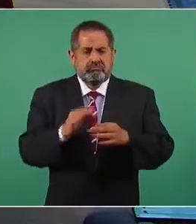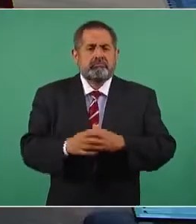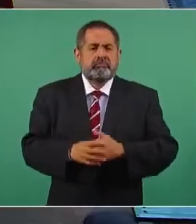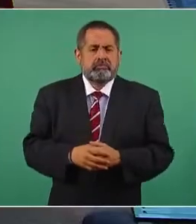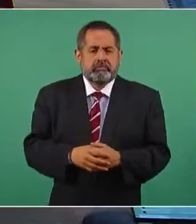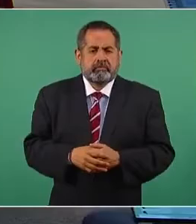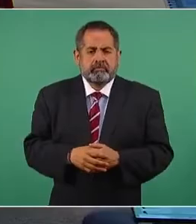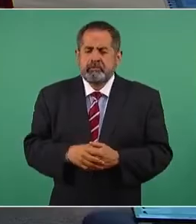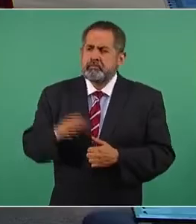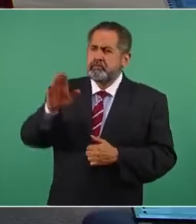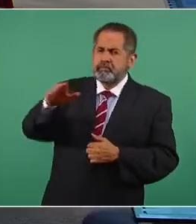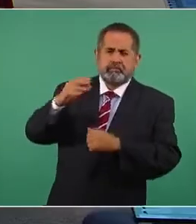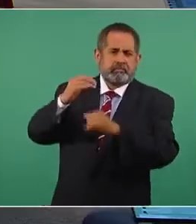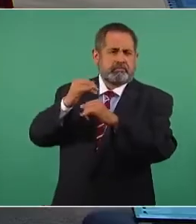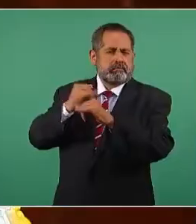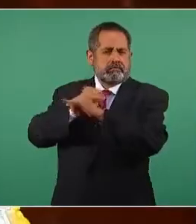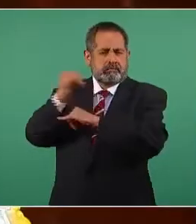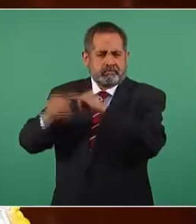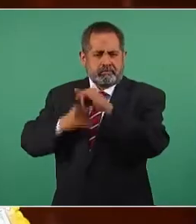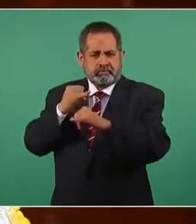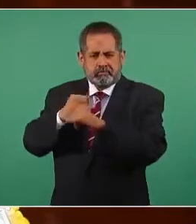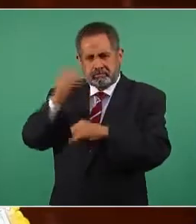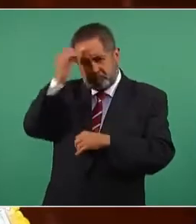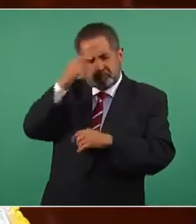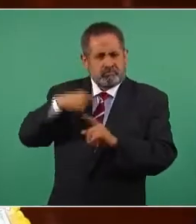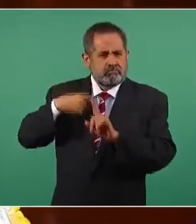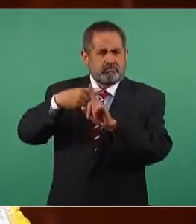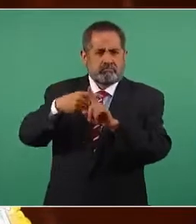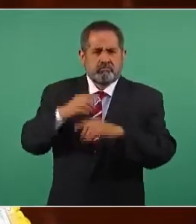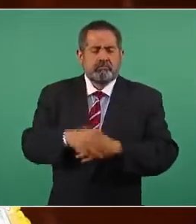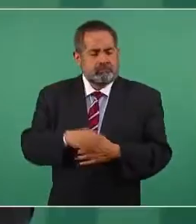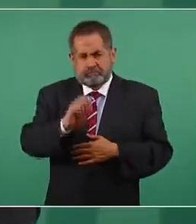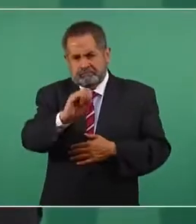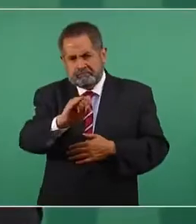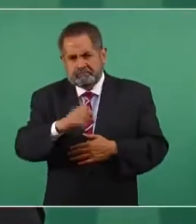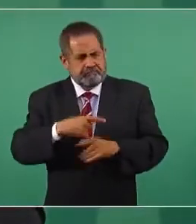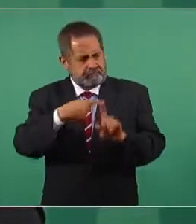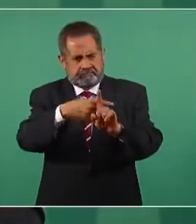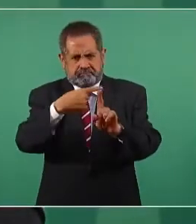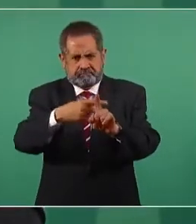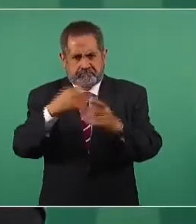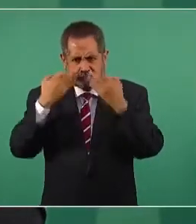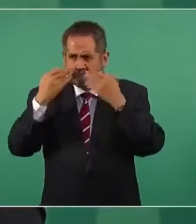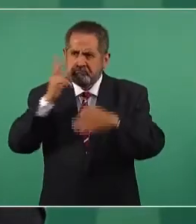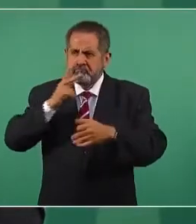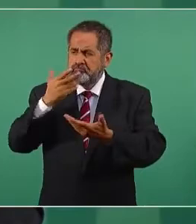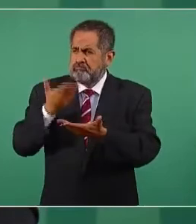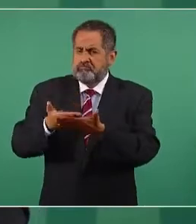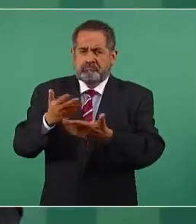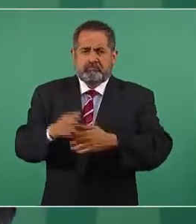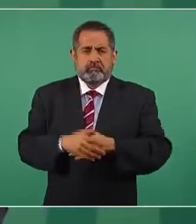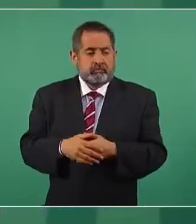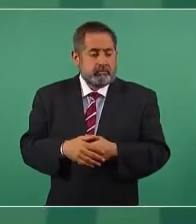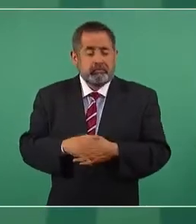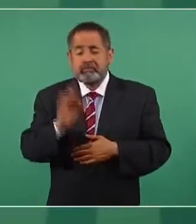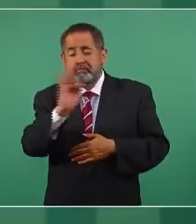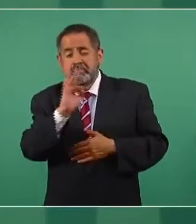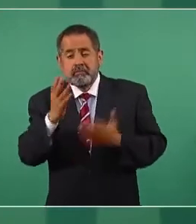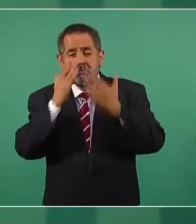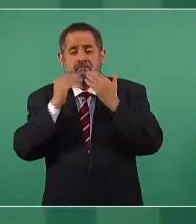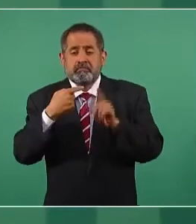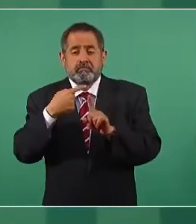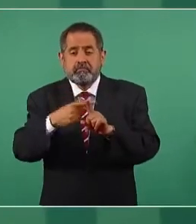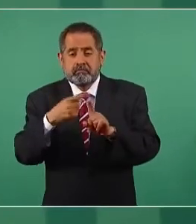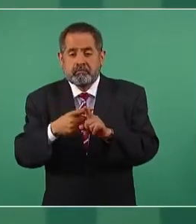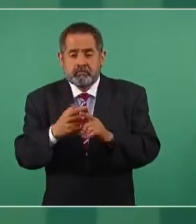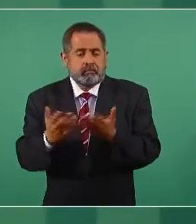que la opinión internacional sobre México es positiva? Sí, yo diría que sí, porque ahí está la evidencia. Si no fuese positiva, no creo que